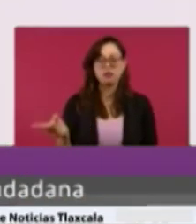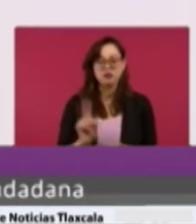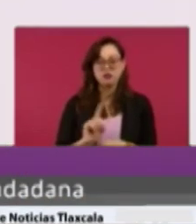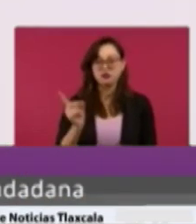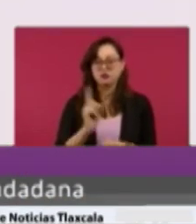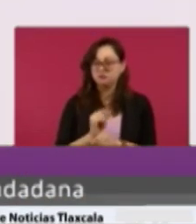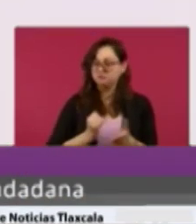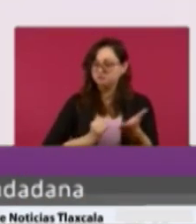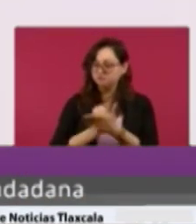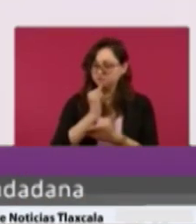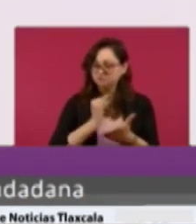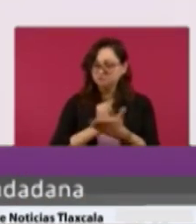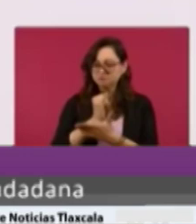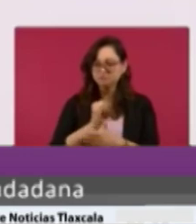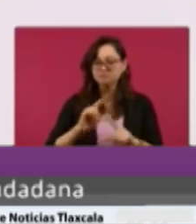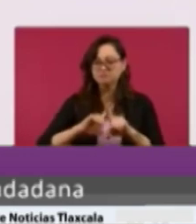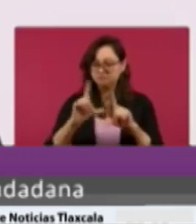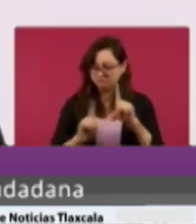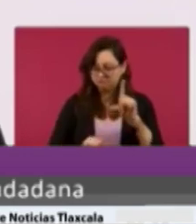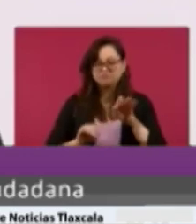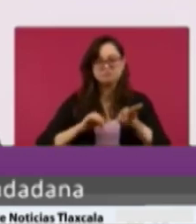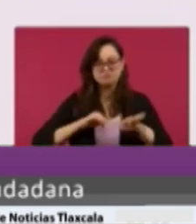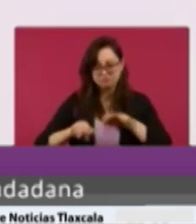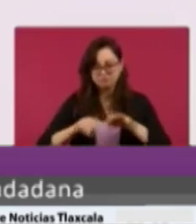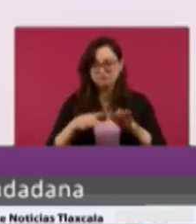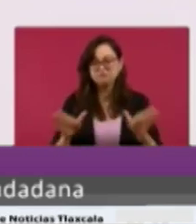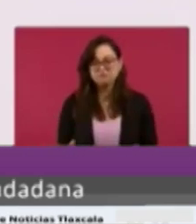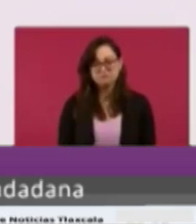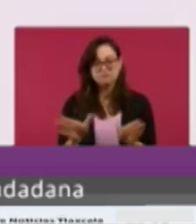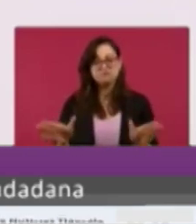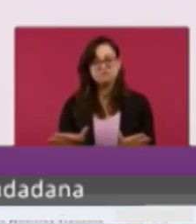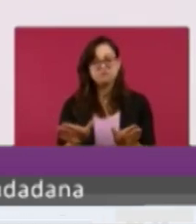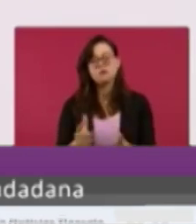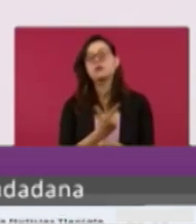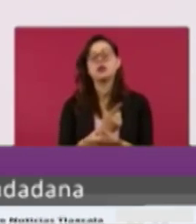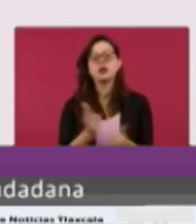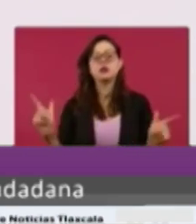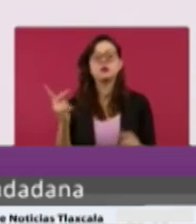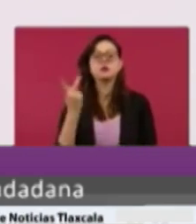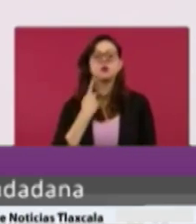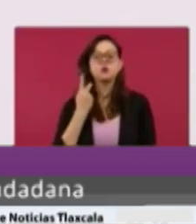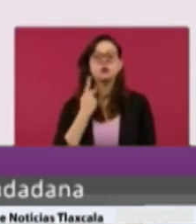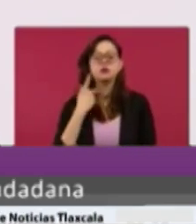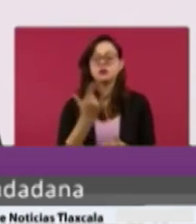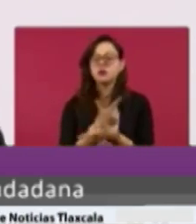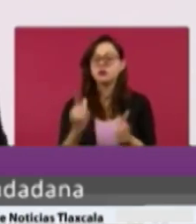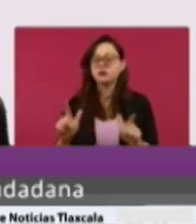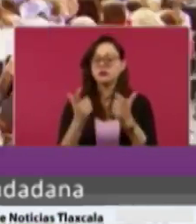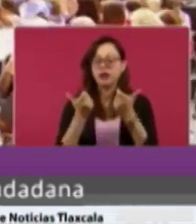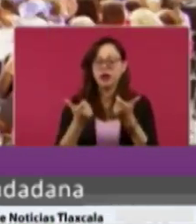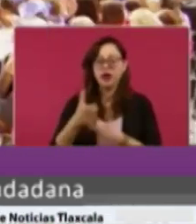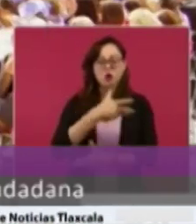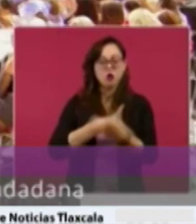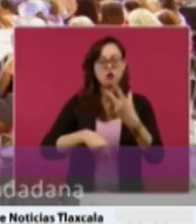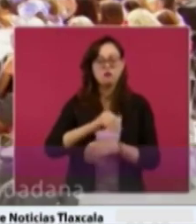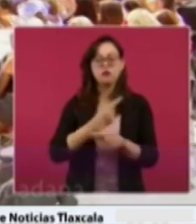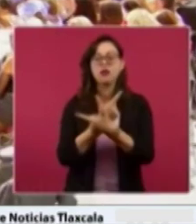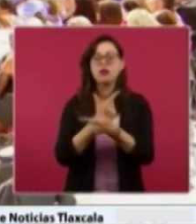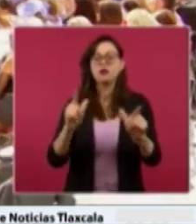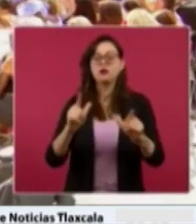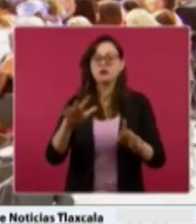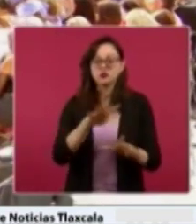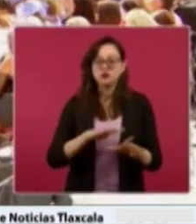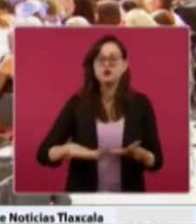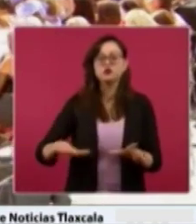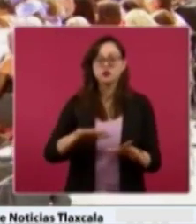para construir nuestra patria y que gozamos de la libertad política, económica y social. Y también, ¿por